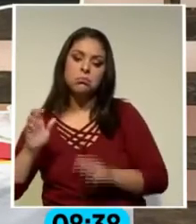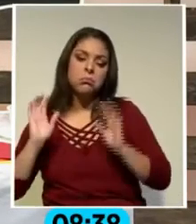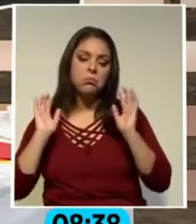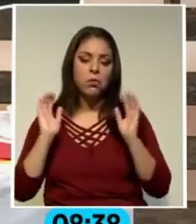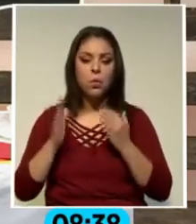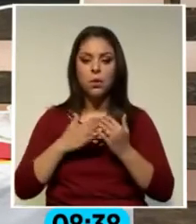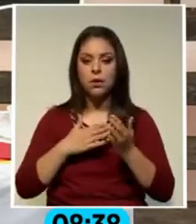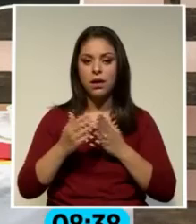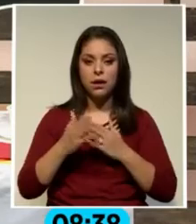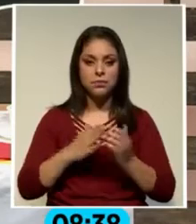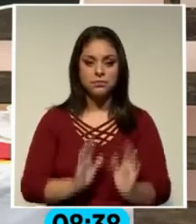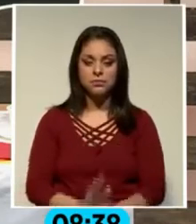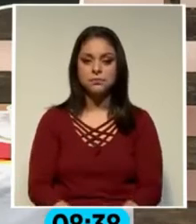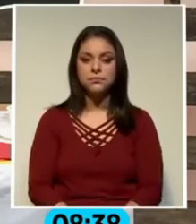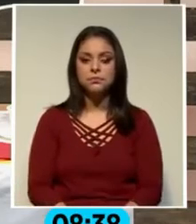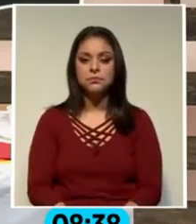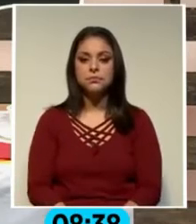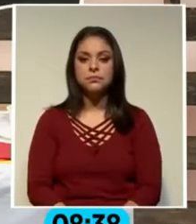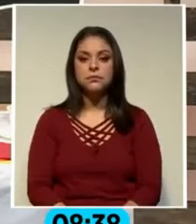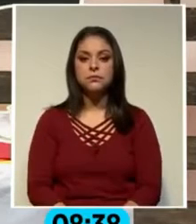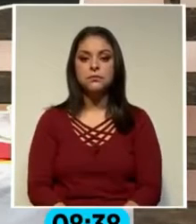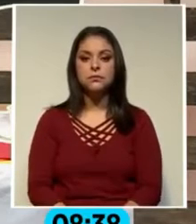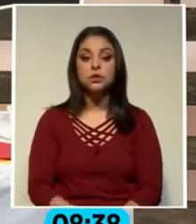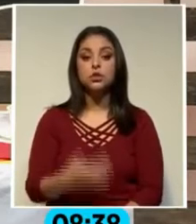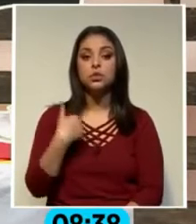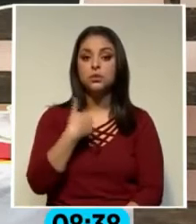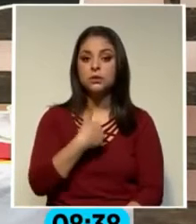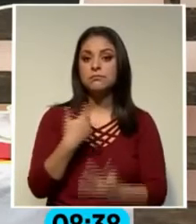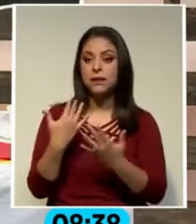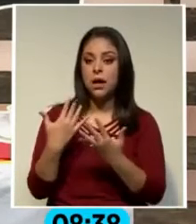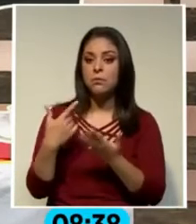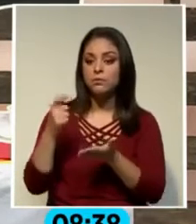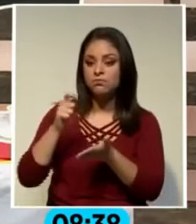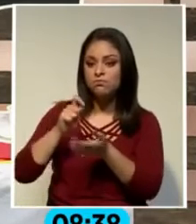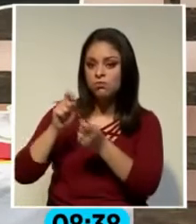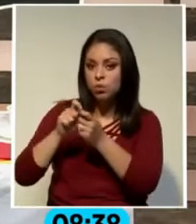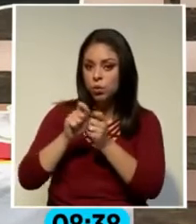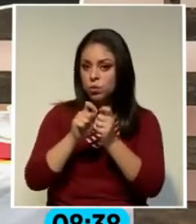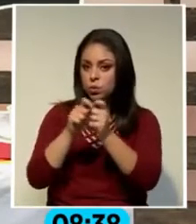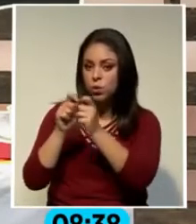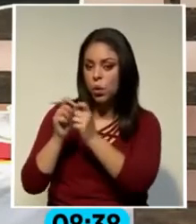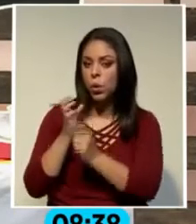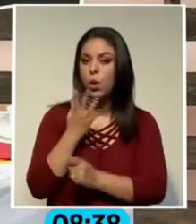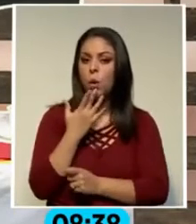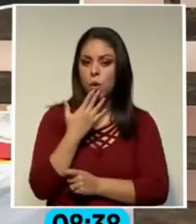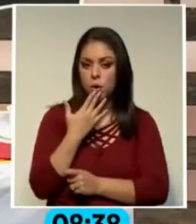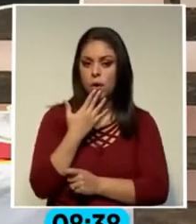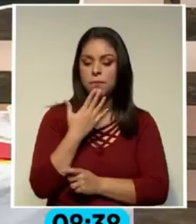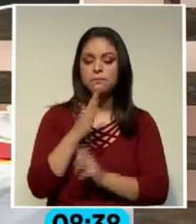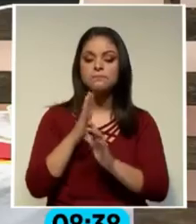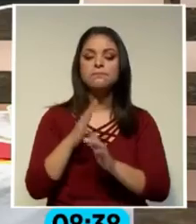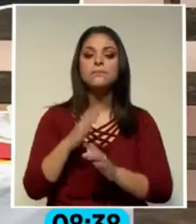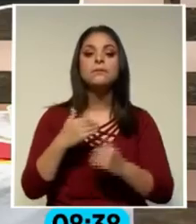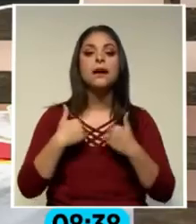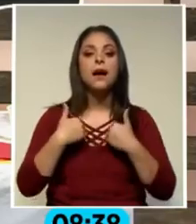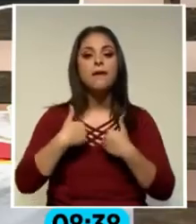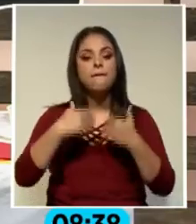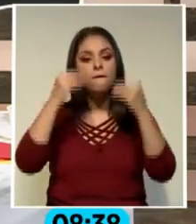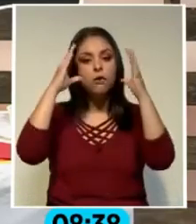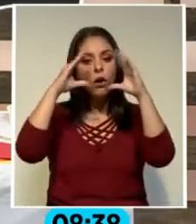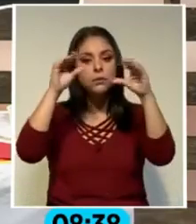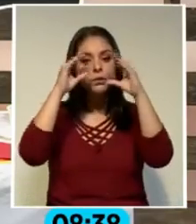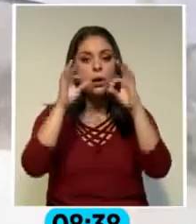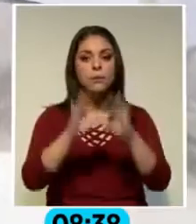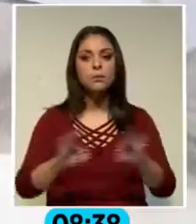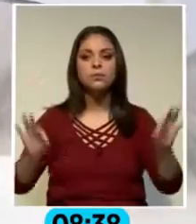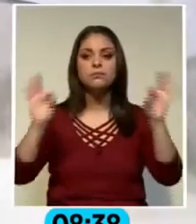Mientras vamos coloreando y poniendo los puntitos, niña Ley, hay una información muy importante para los